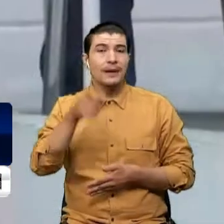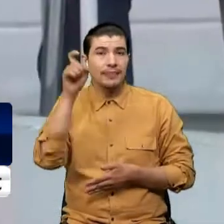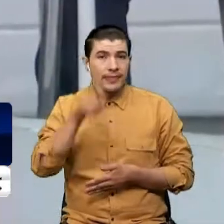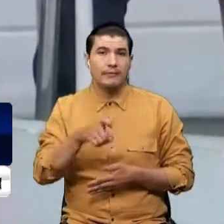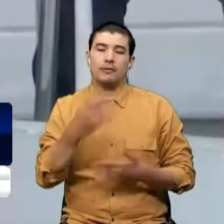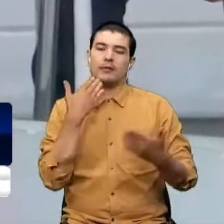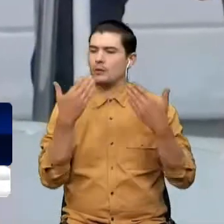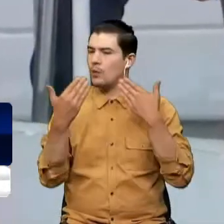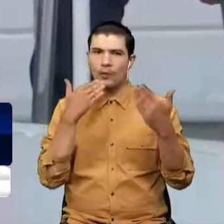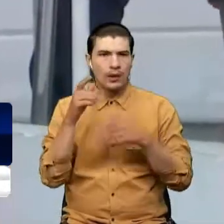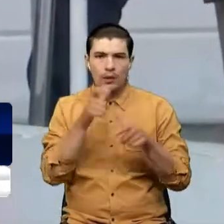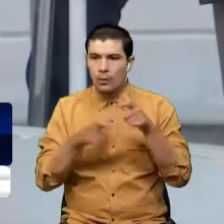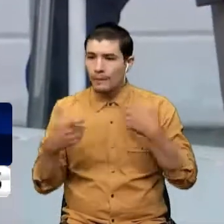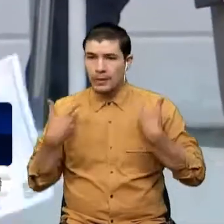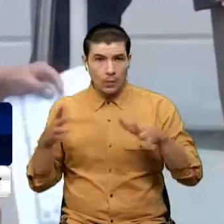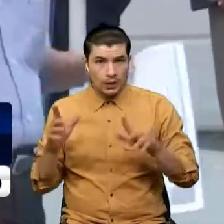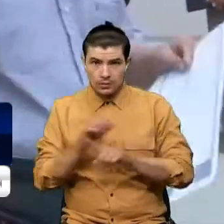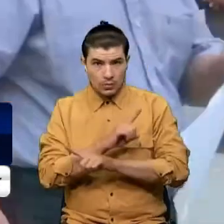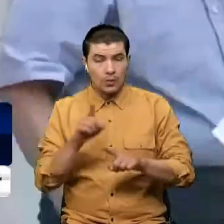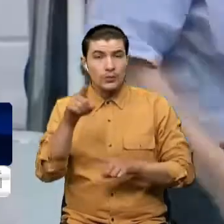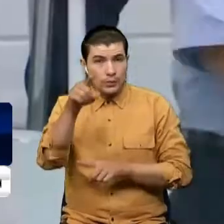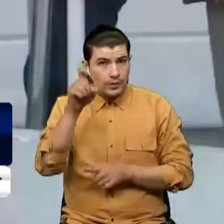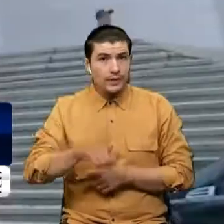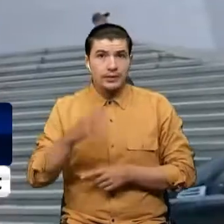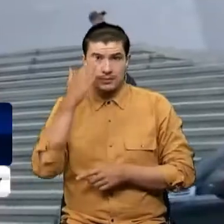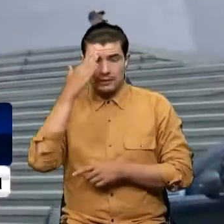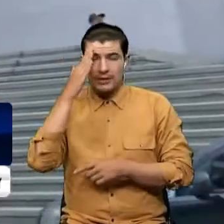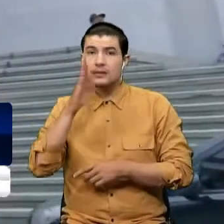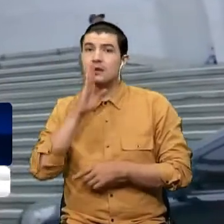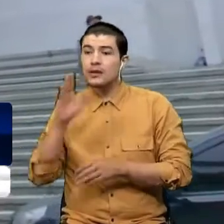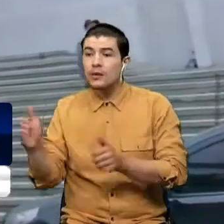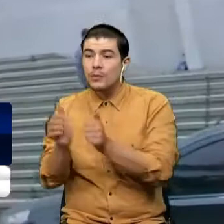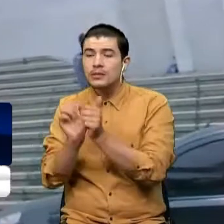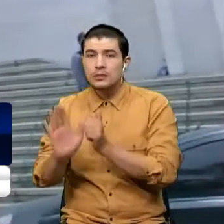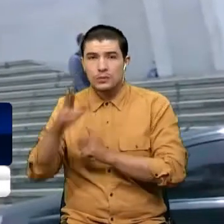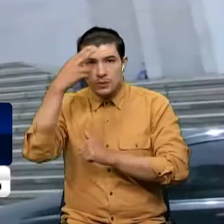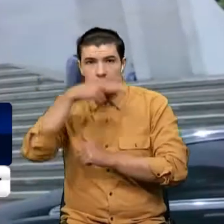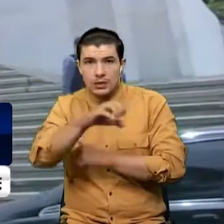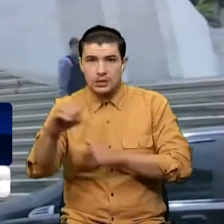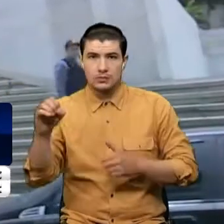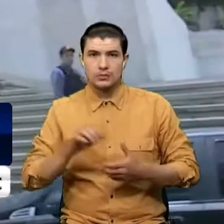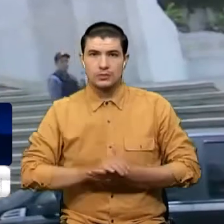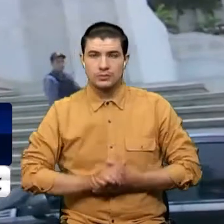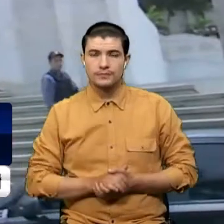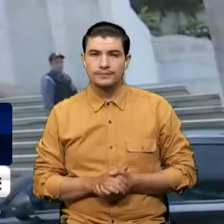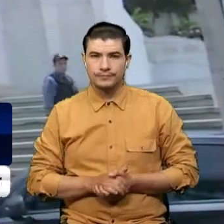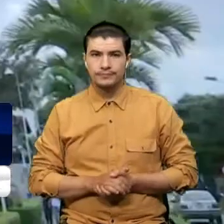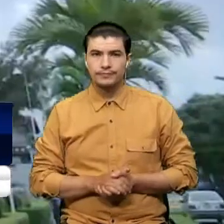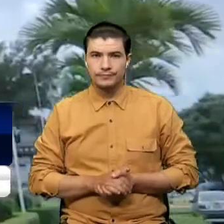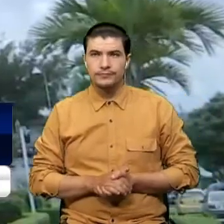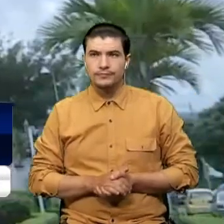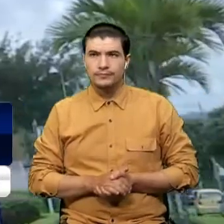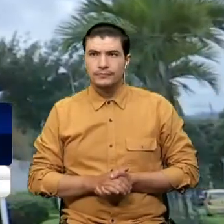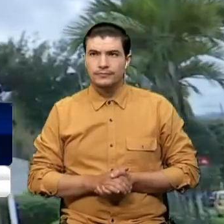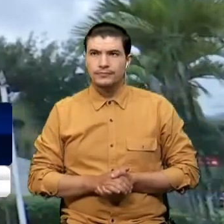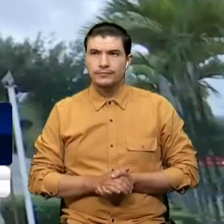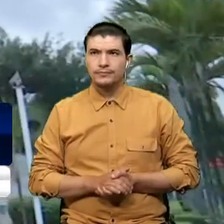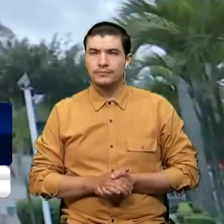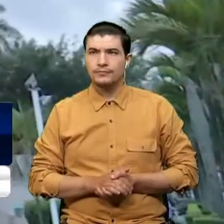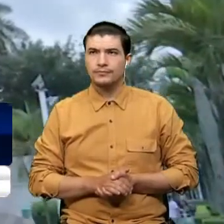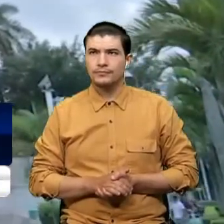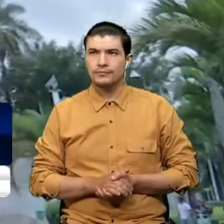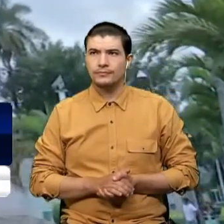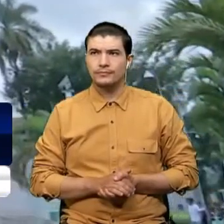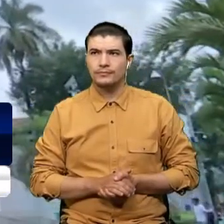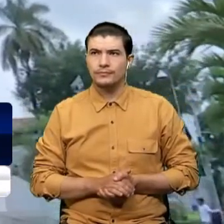suceda durante el proceso la fiscalía adelantó varios casos en los que resultaron involucrados padres de familia acusados